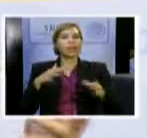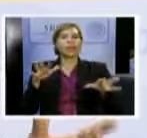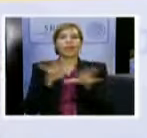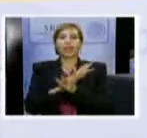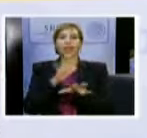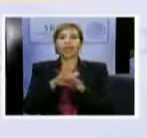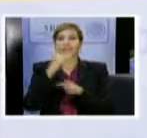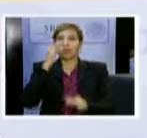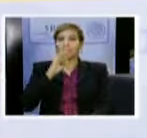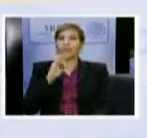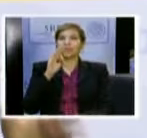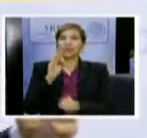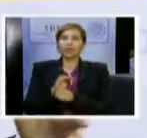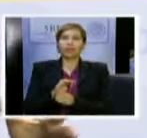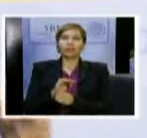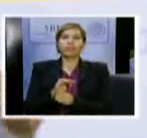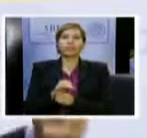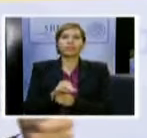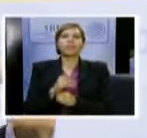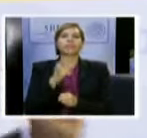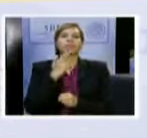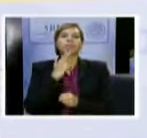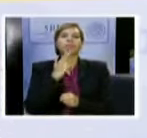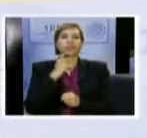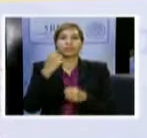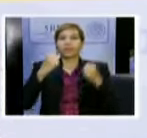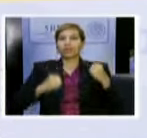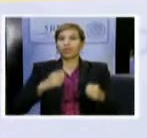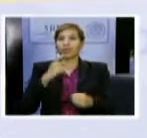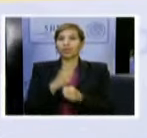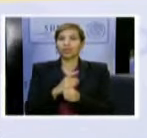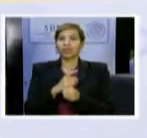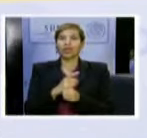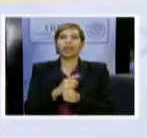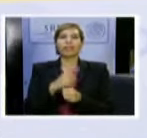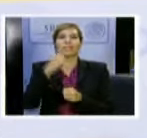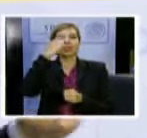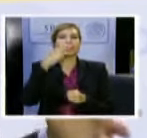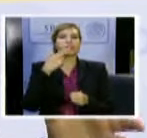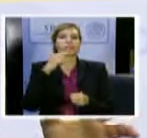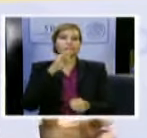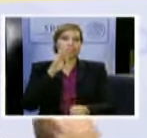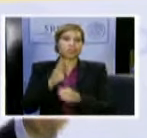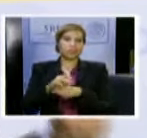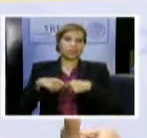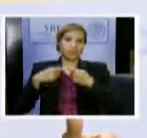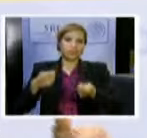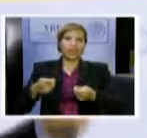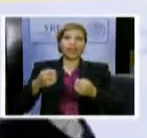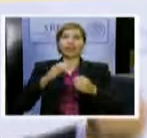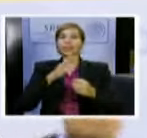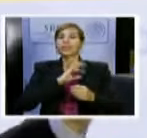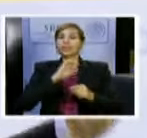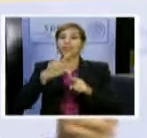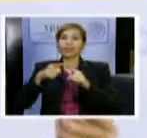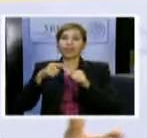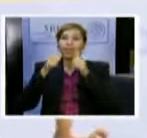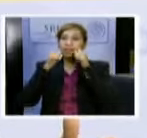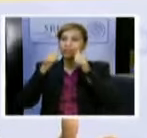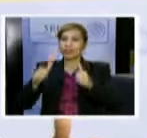mecanismos de protección para darle, obviamente, seguridad y para darles protección adecuada y